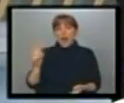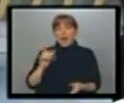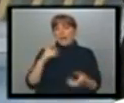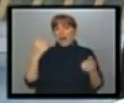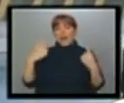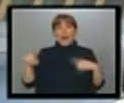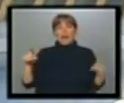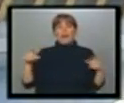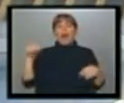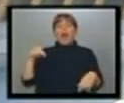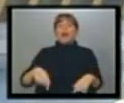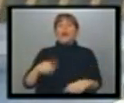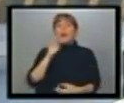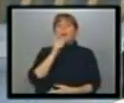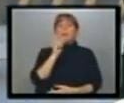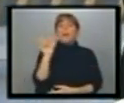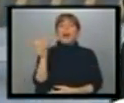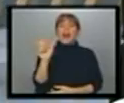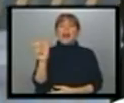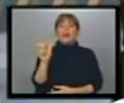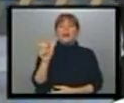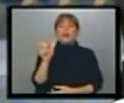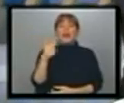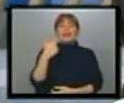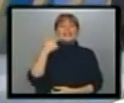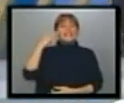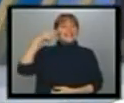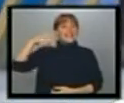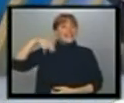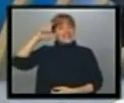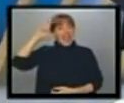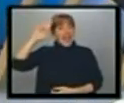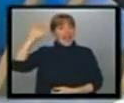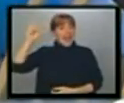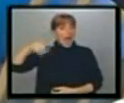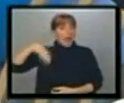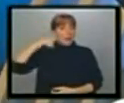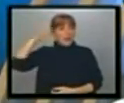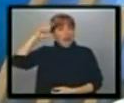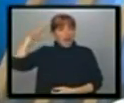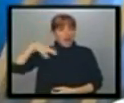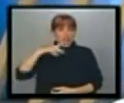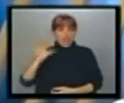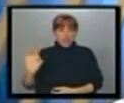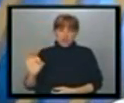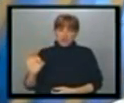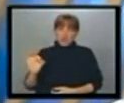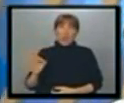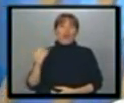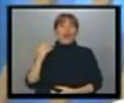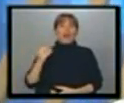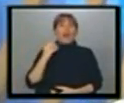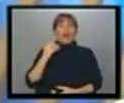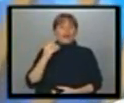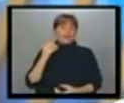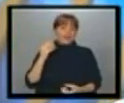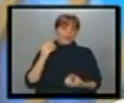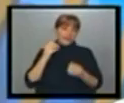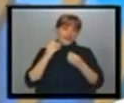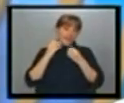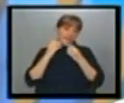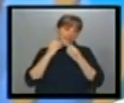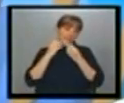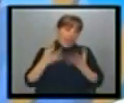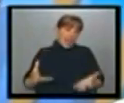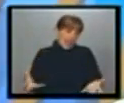cambiando. Y ahora aparece la palabra de moda, sinceramiento, ¿no? Y sí. Te dicen sinceramiento, agarrate los bolsillos porque más o menos el sinceramiento impacta